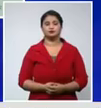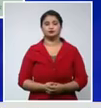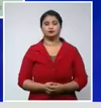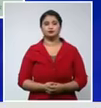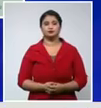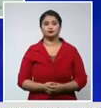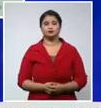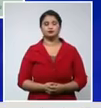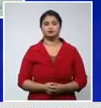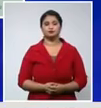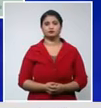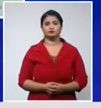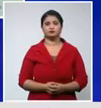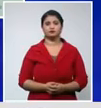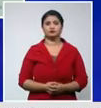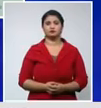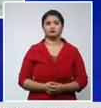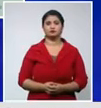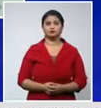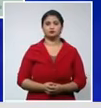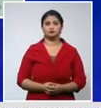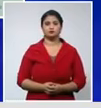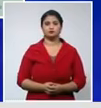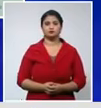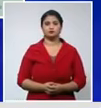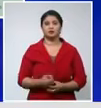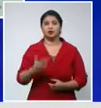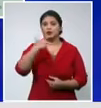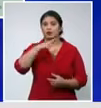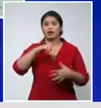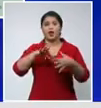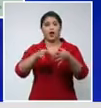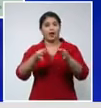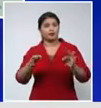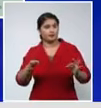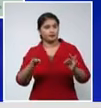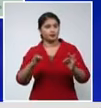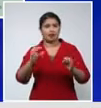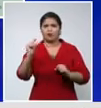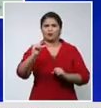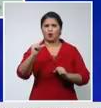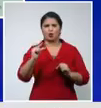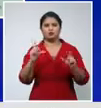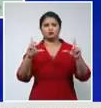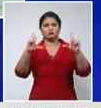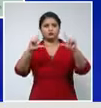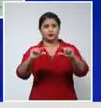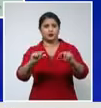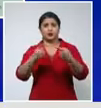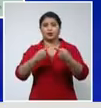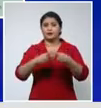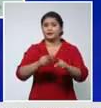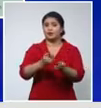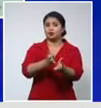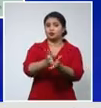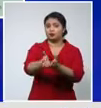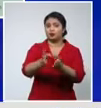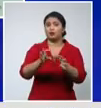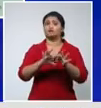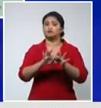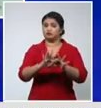Artemisa disminuye discretamente, pero cifra elevada, todavía con una transmisión